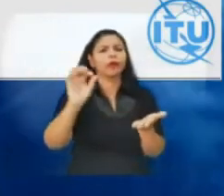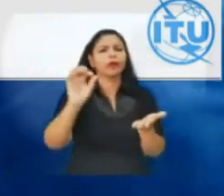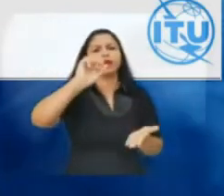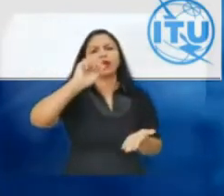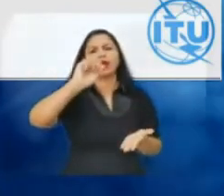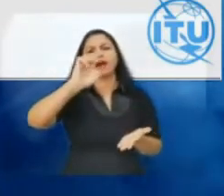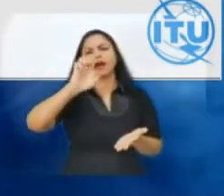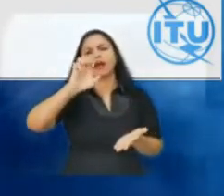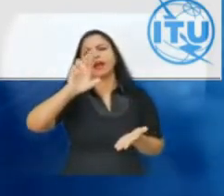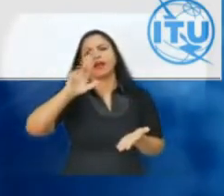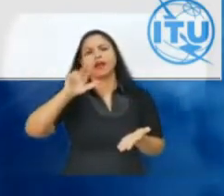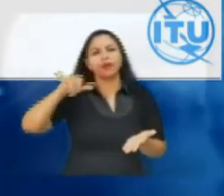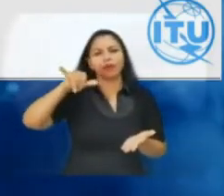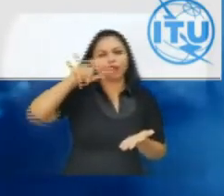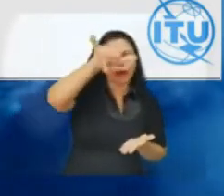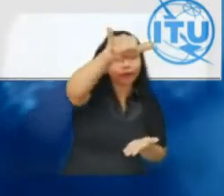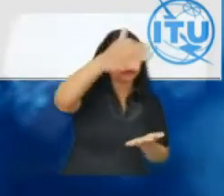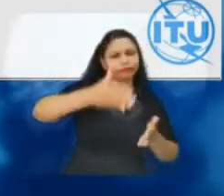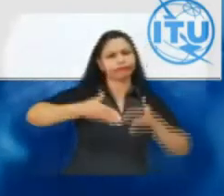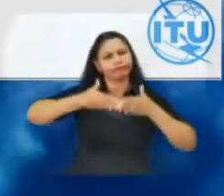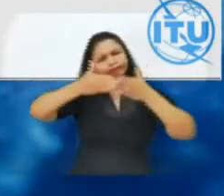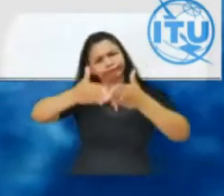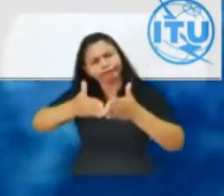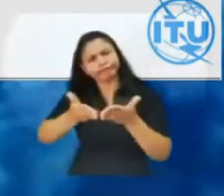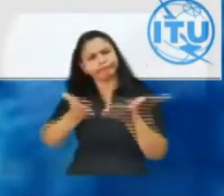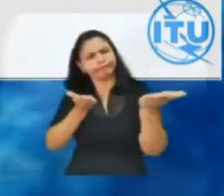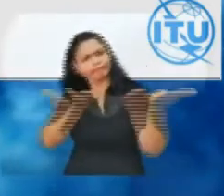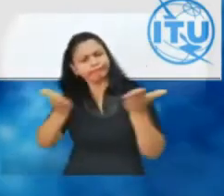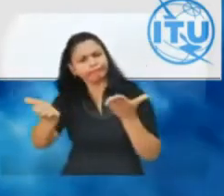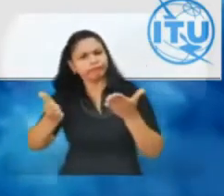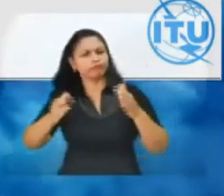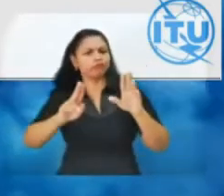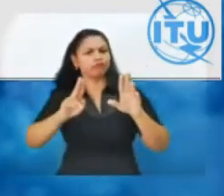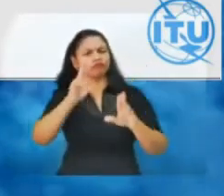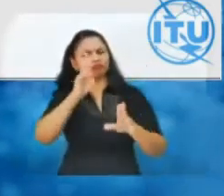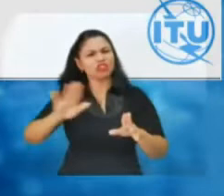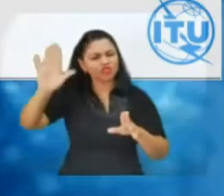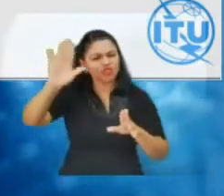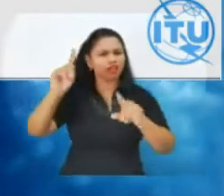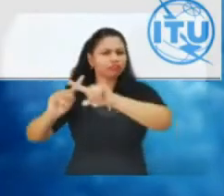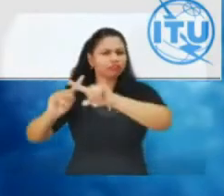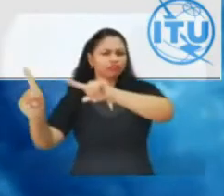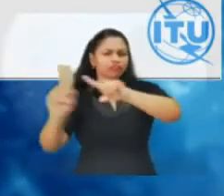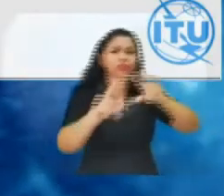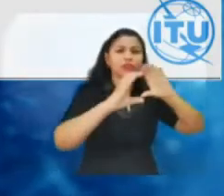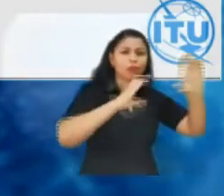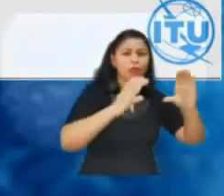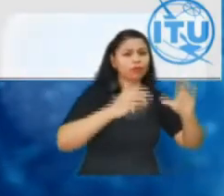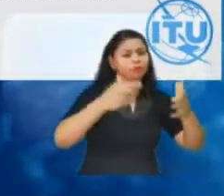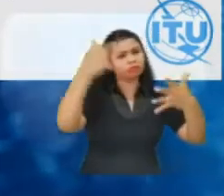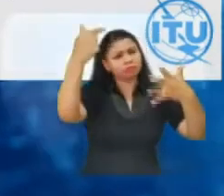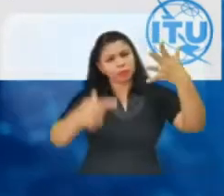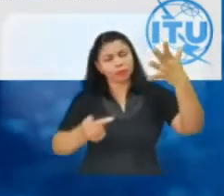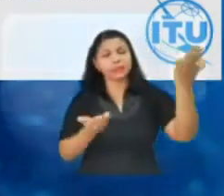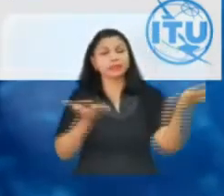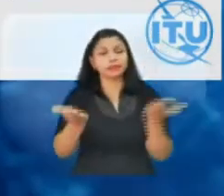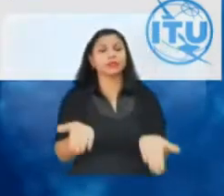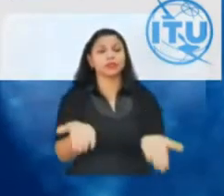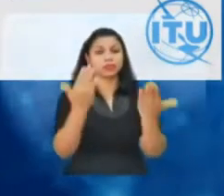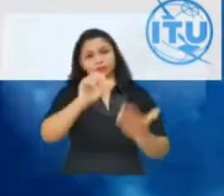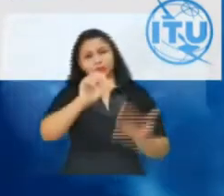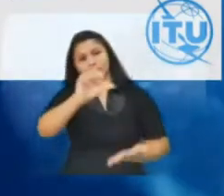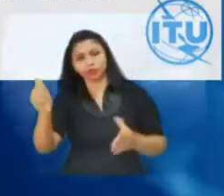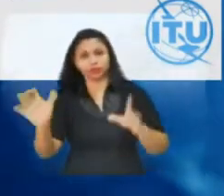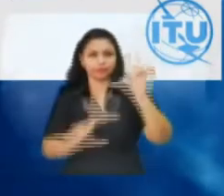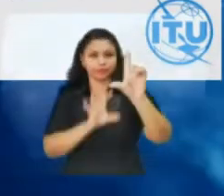y marítimos, los sistemas de seguridad, la radiodifusión de servicio, other communication services, among them. Next